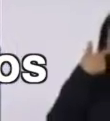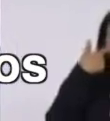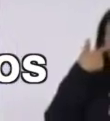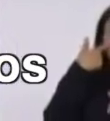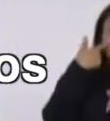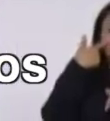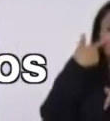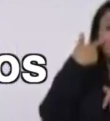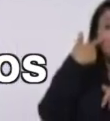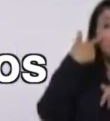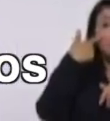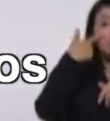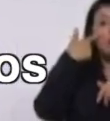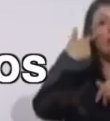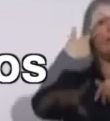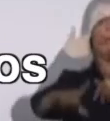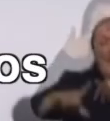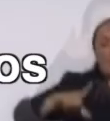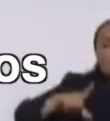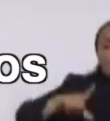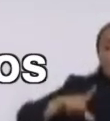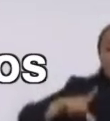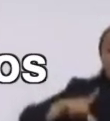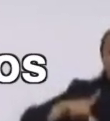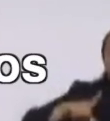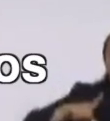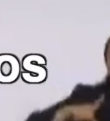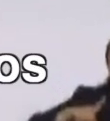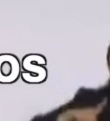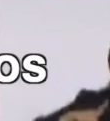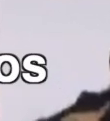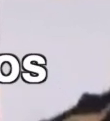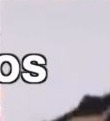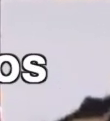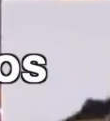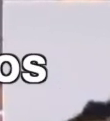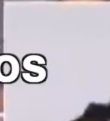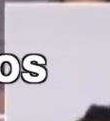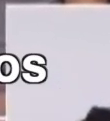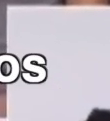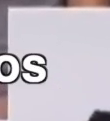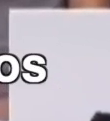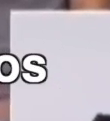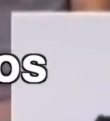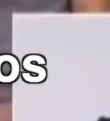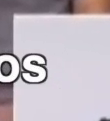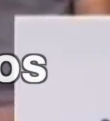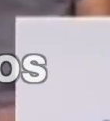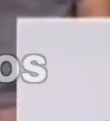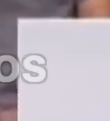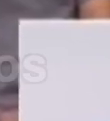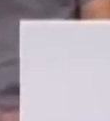y jóvenes, la lucha contra la pobreza, seguridad y tranquilidad para los mexicanos, el combate a la corrupción y el respaldo